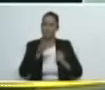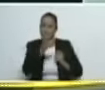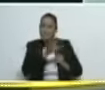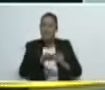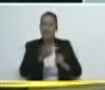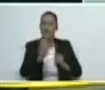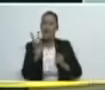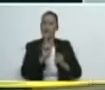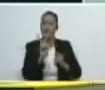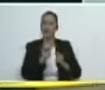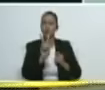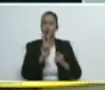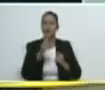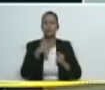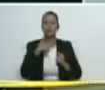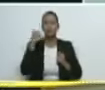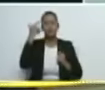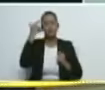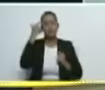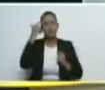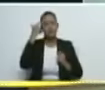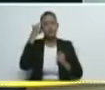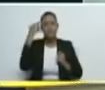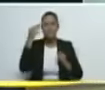solo hay espacio en mi mente para una idea: